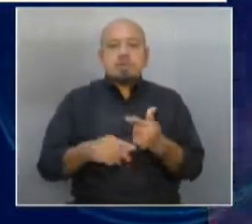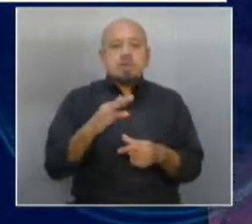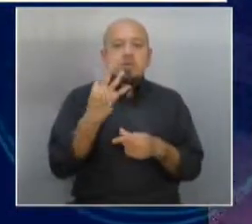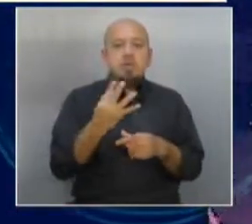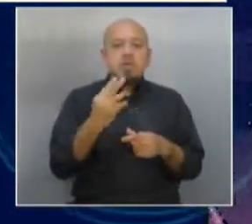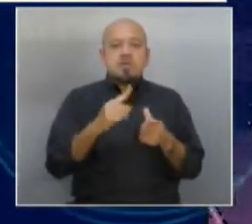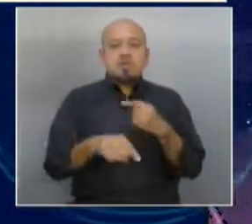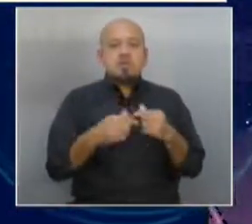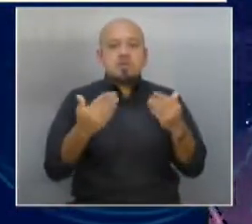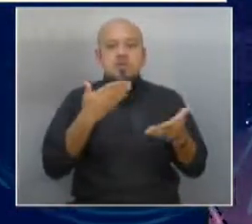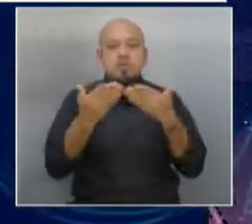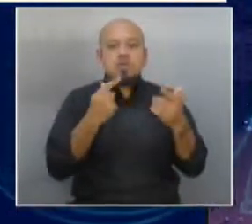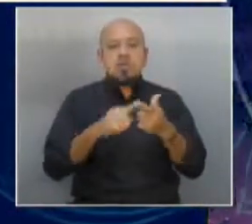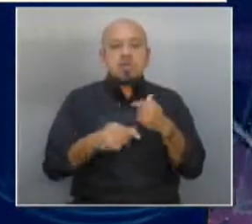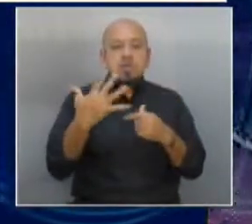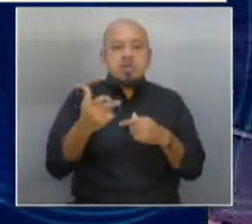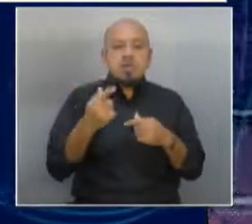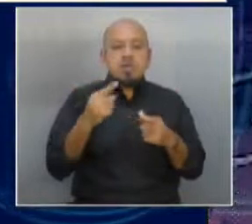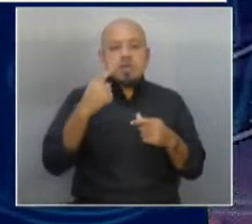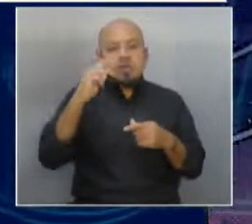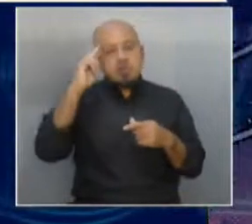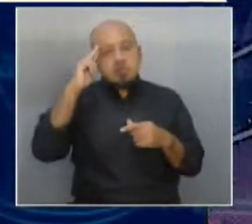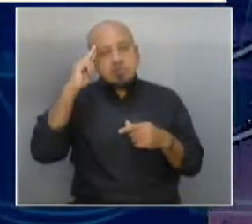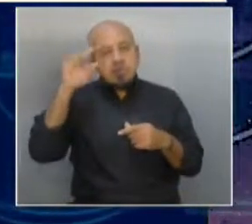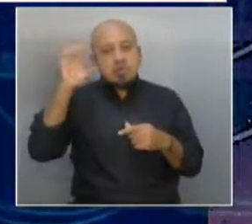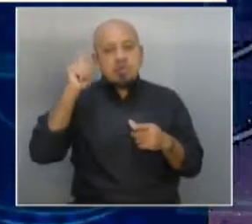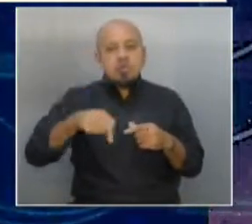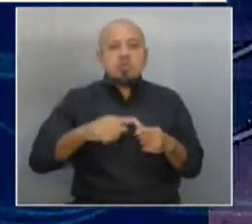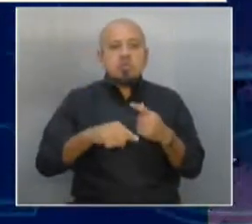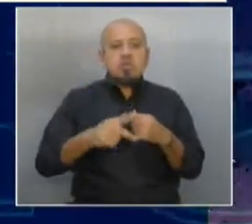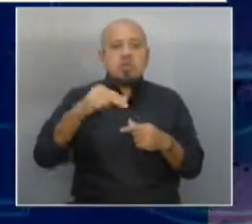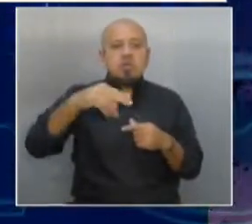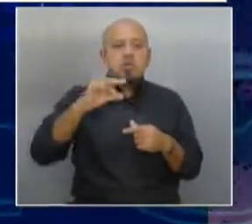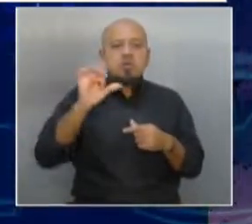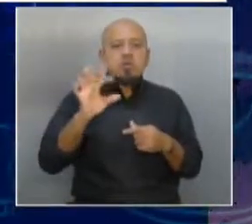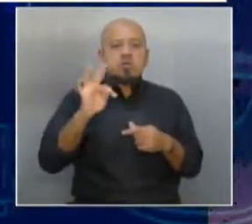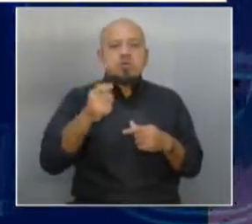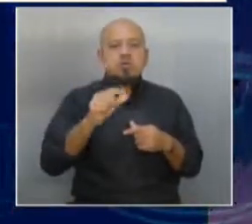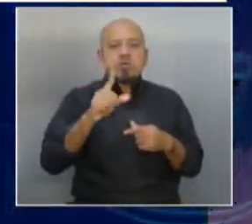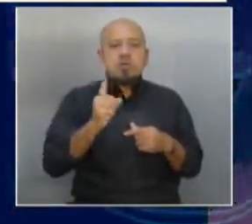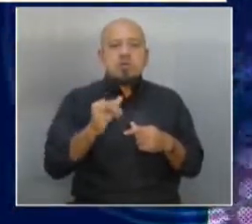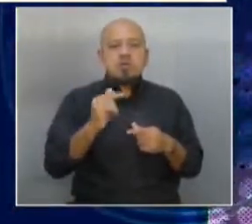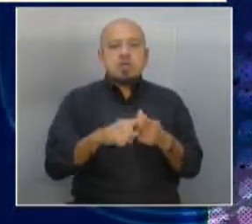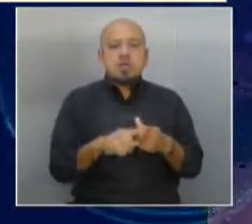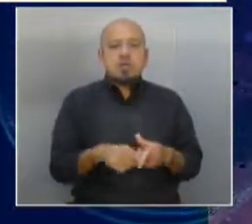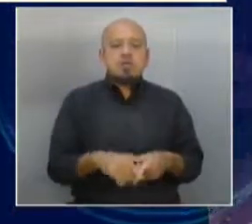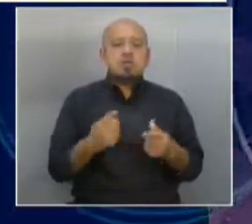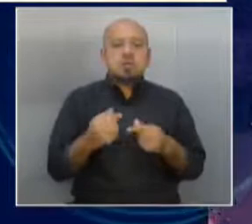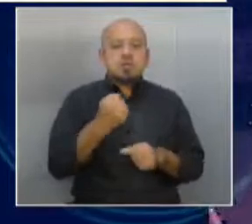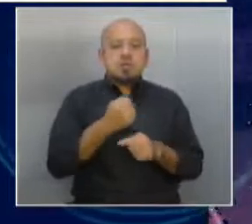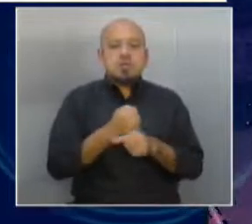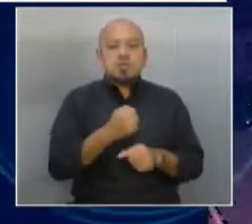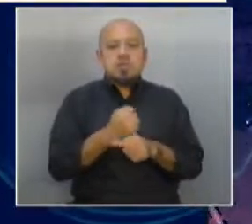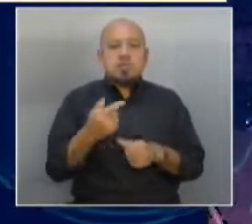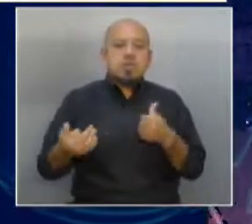reencontrarse con la alegría y la quinta la nostalgia, una vez establecidos acá cómo viven ellos la nostalgia. Entonces, cada una de estas estaciones, en un trabajo de